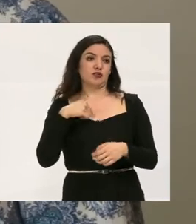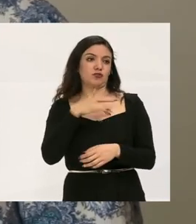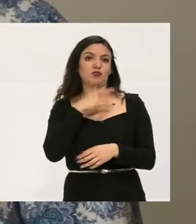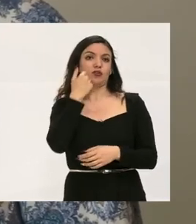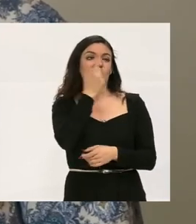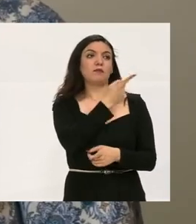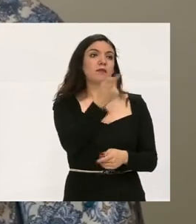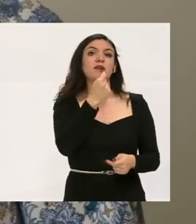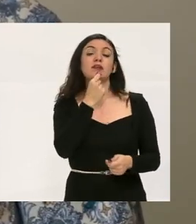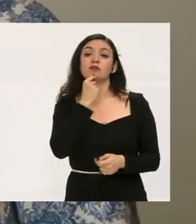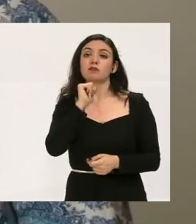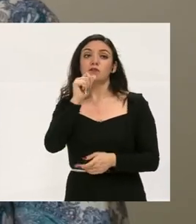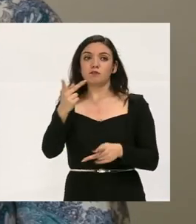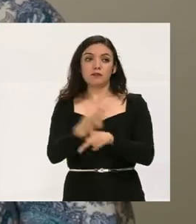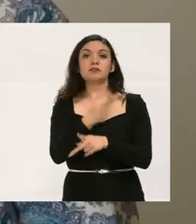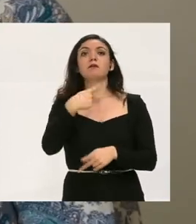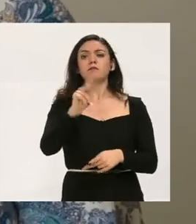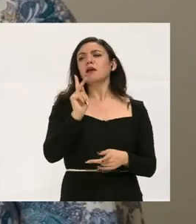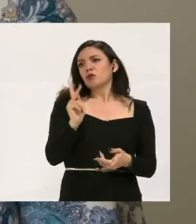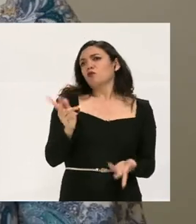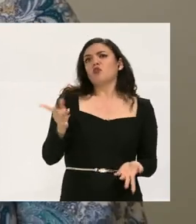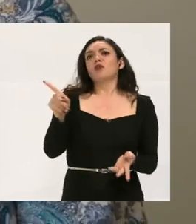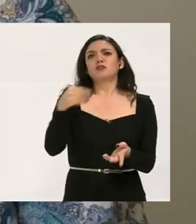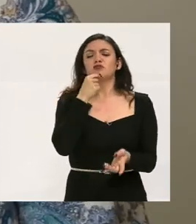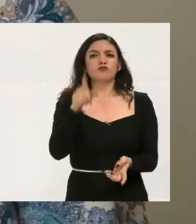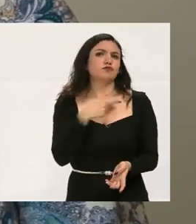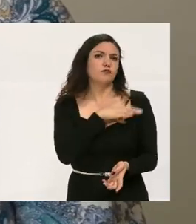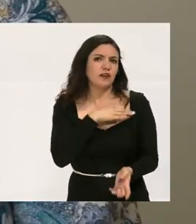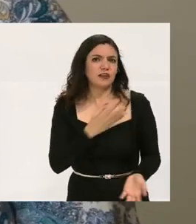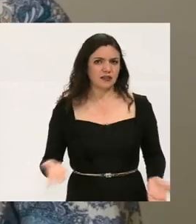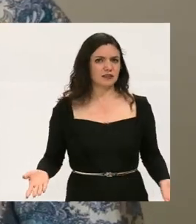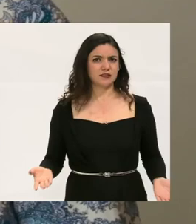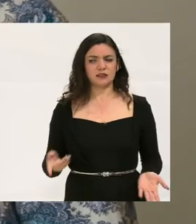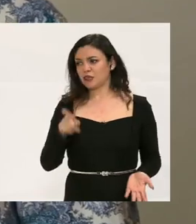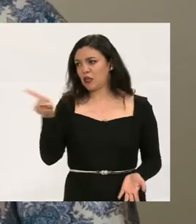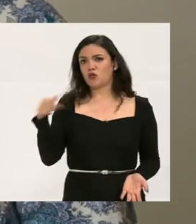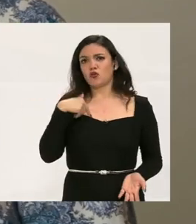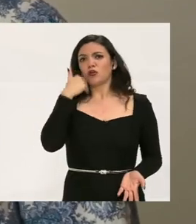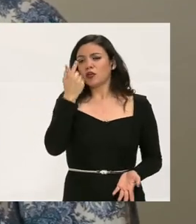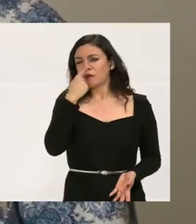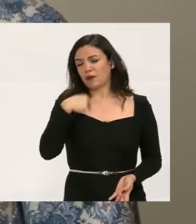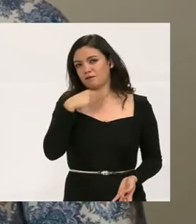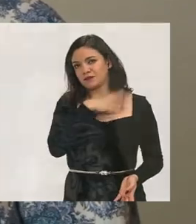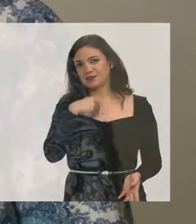quisiera que ningún niño tuviera que pasar pero que ellos fueron felices